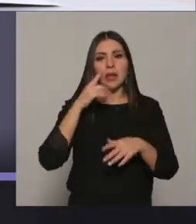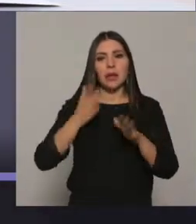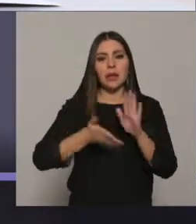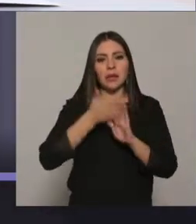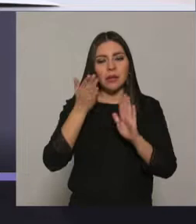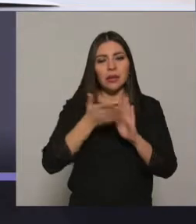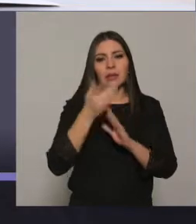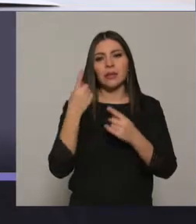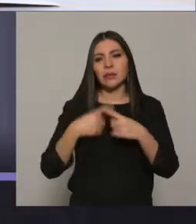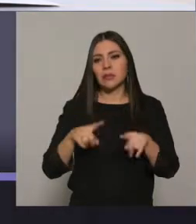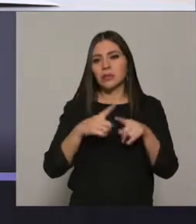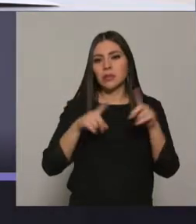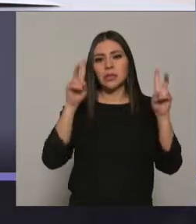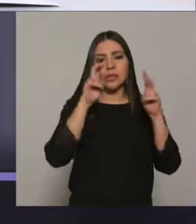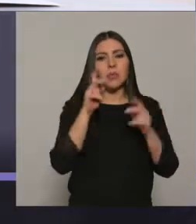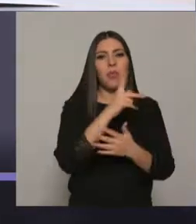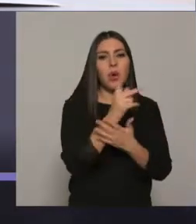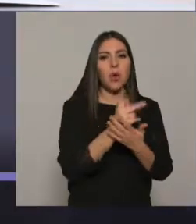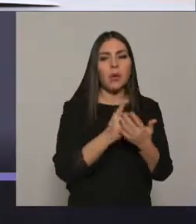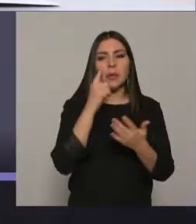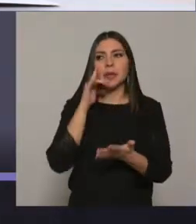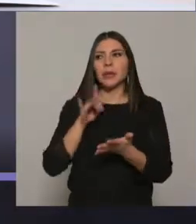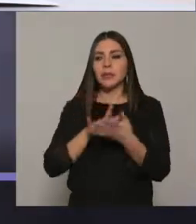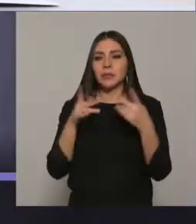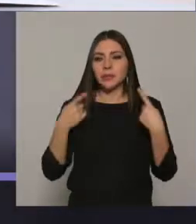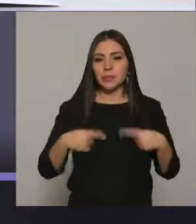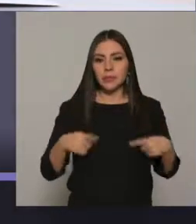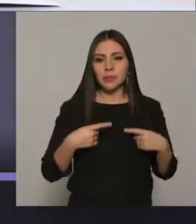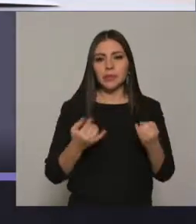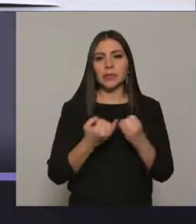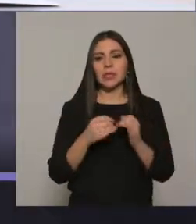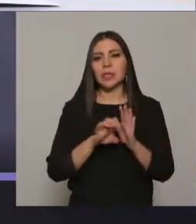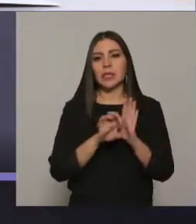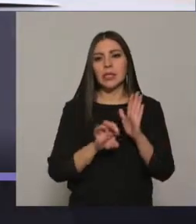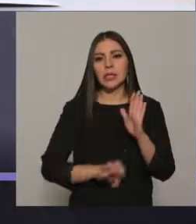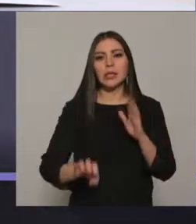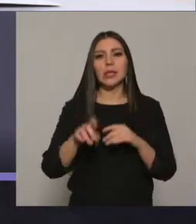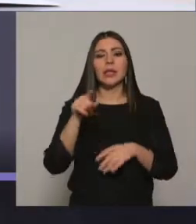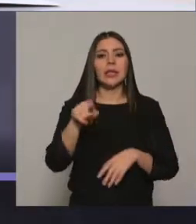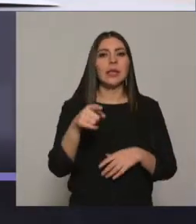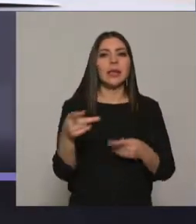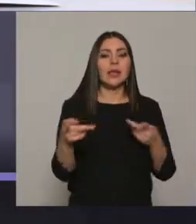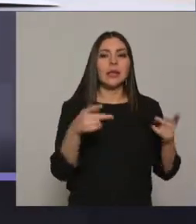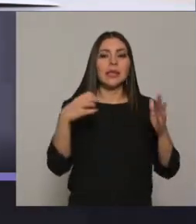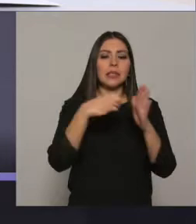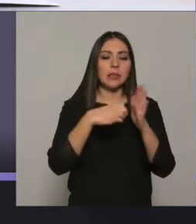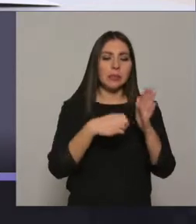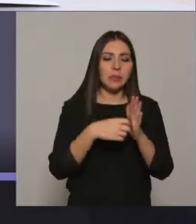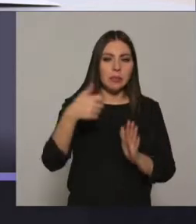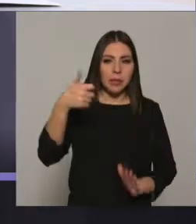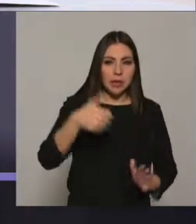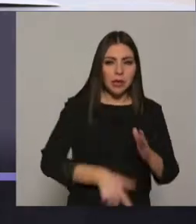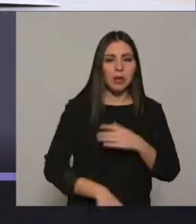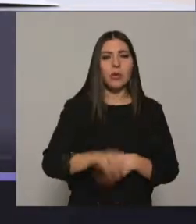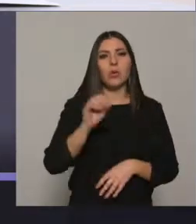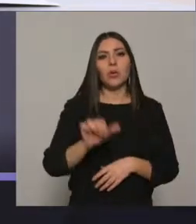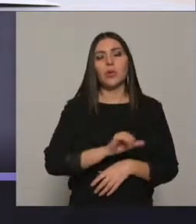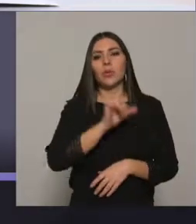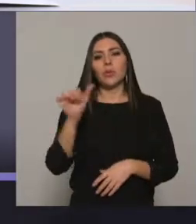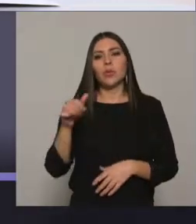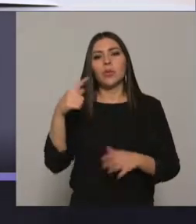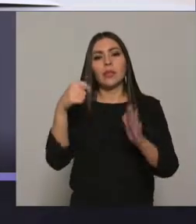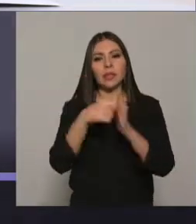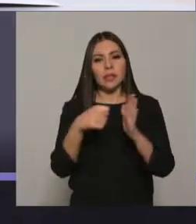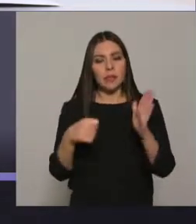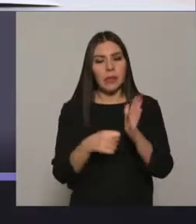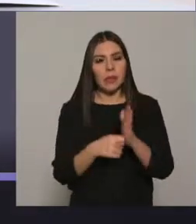temas de programas sociales, como es el tema de la escrituración a bajo costo, los temas del testamento,